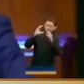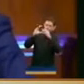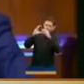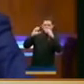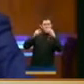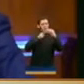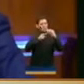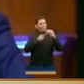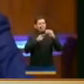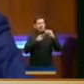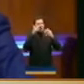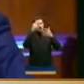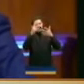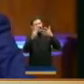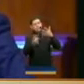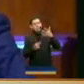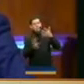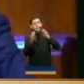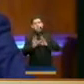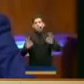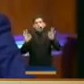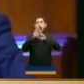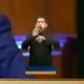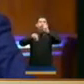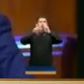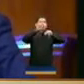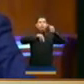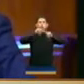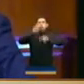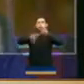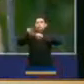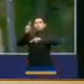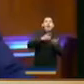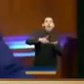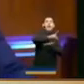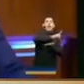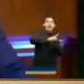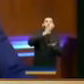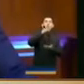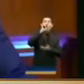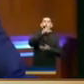encuentran importantes obras como las carreteras